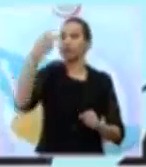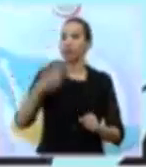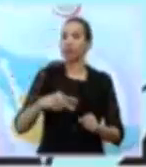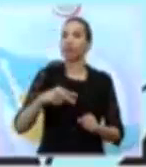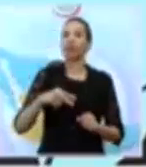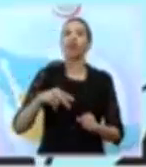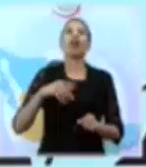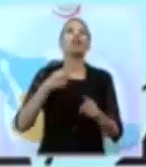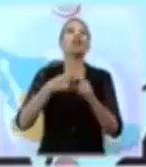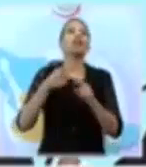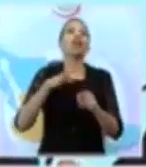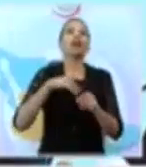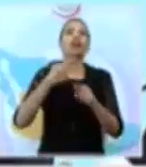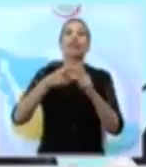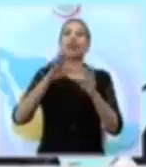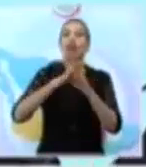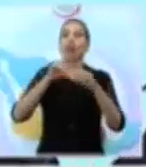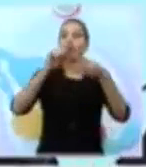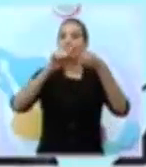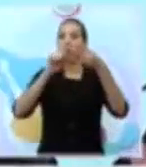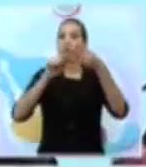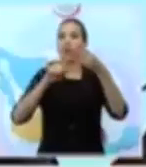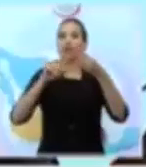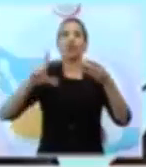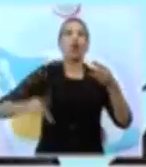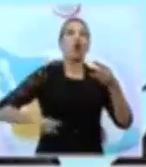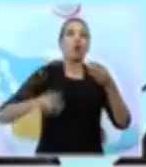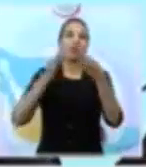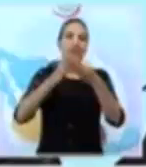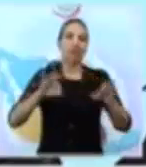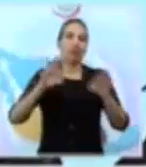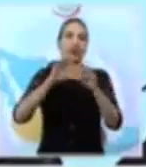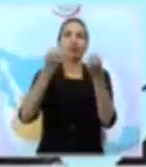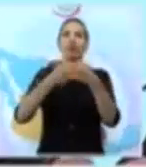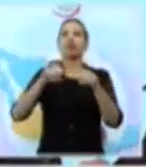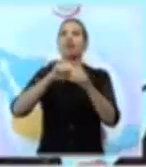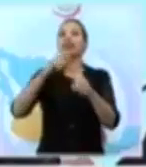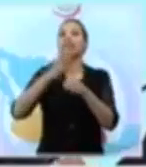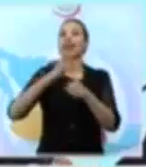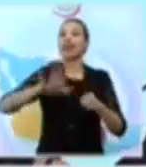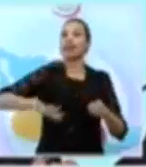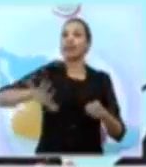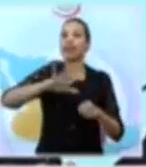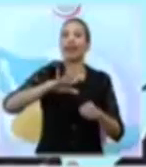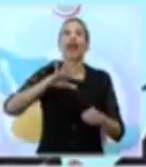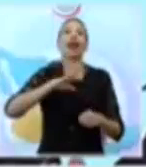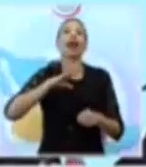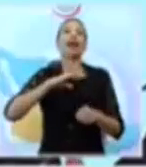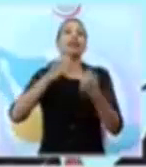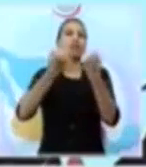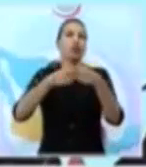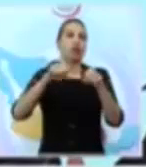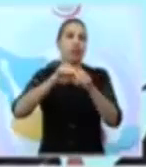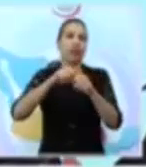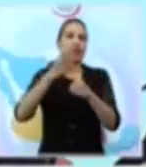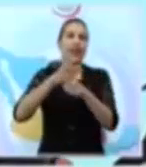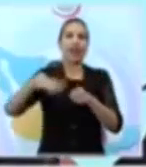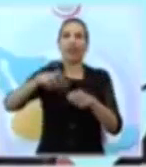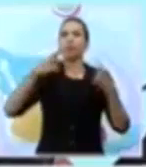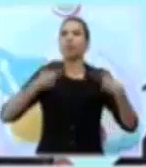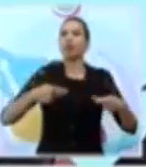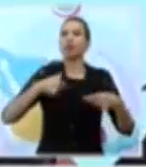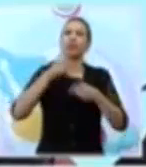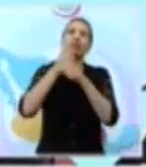Estado son 3 órdenes de gobierno y sociedad. Tenemos una sociedad lastimada por